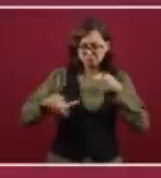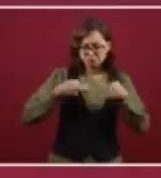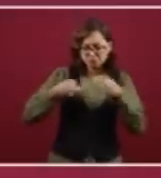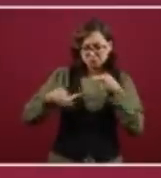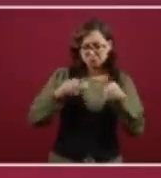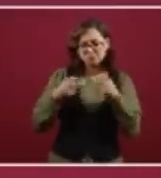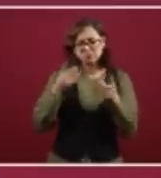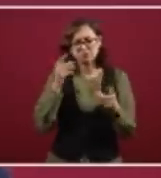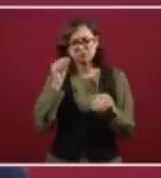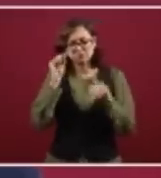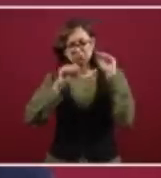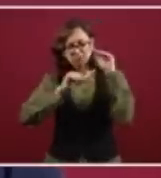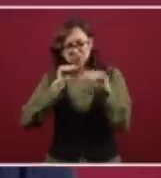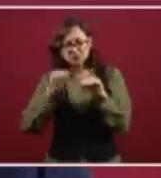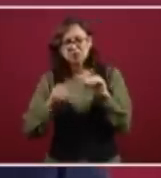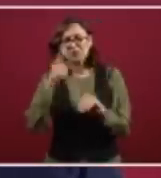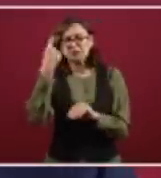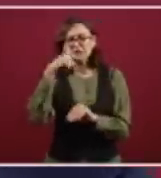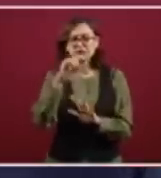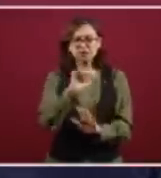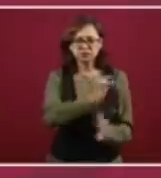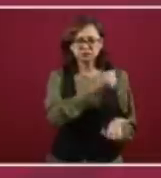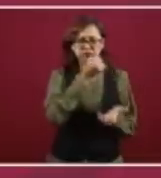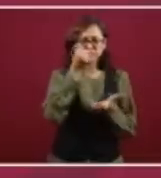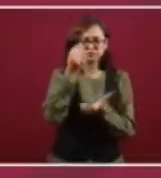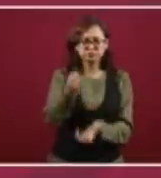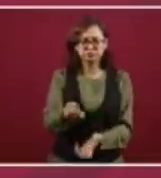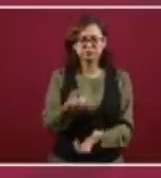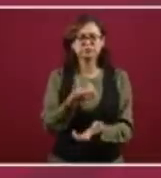inversión productiva y